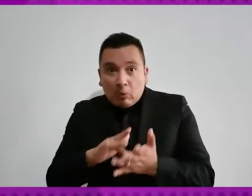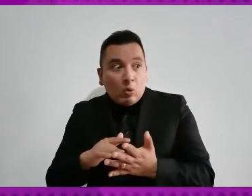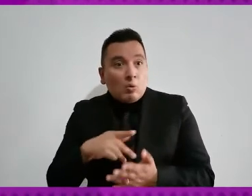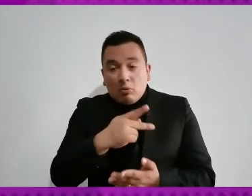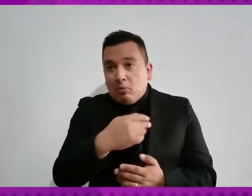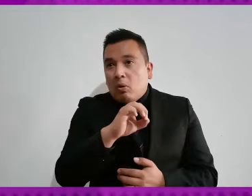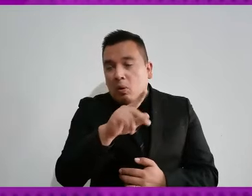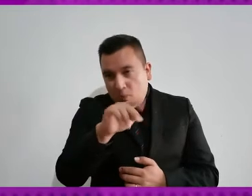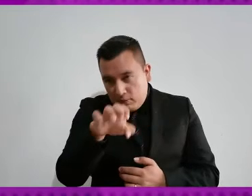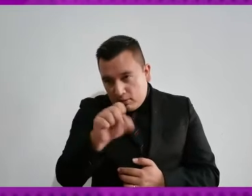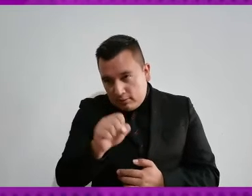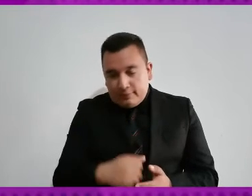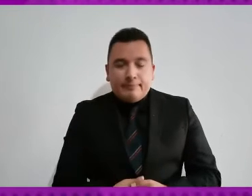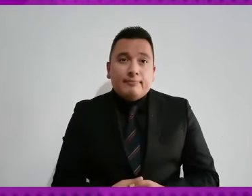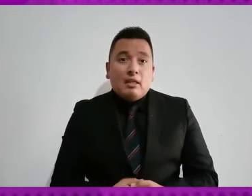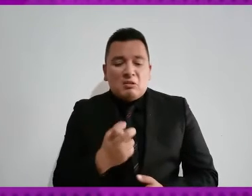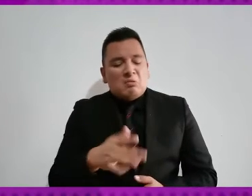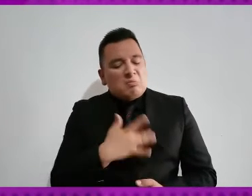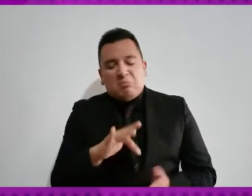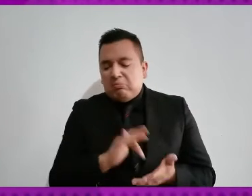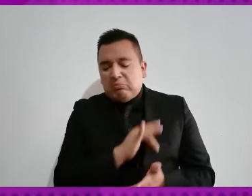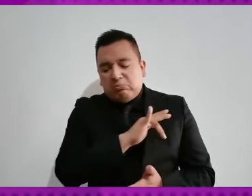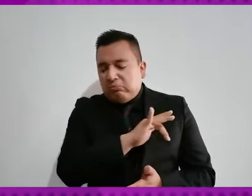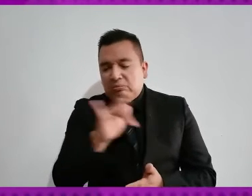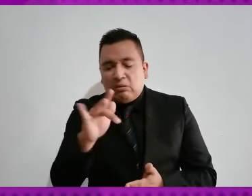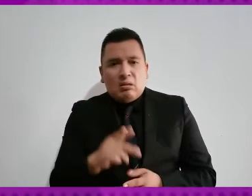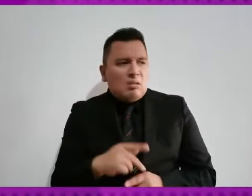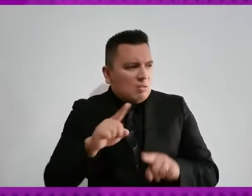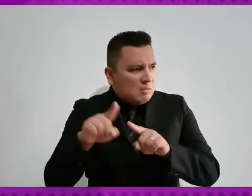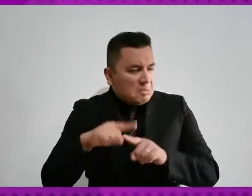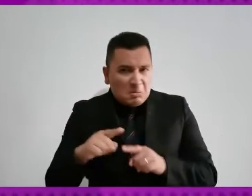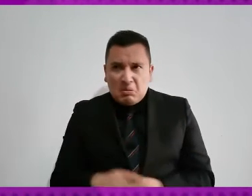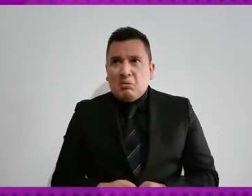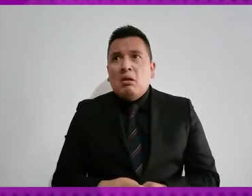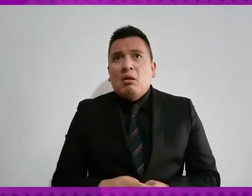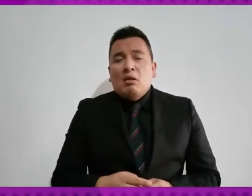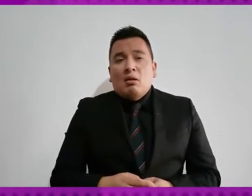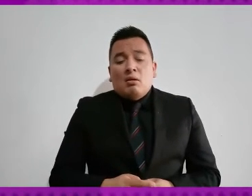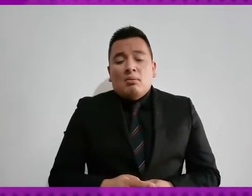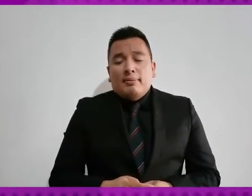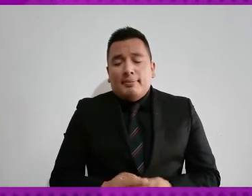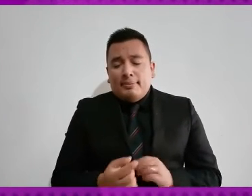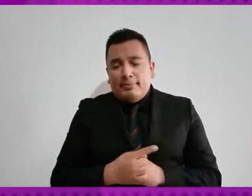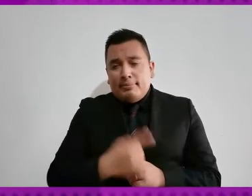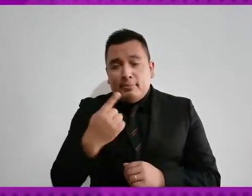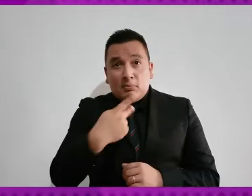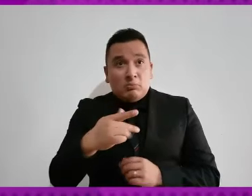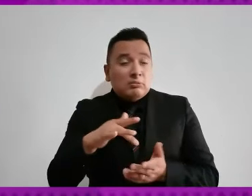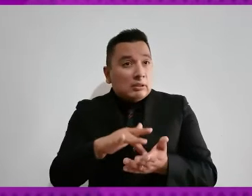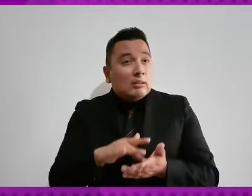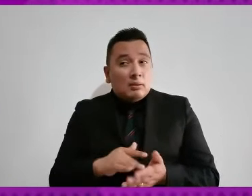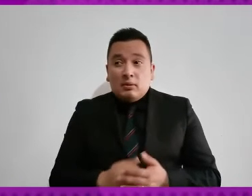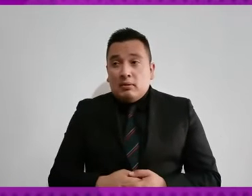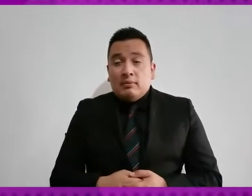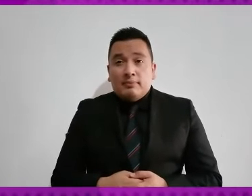los organismos públicos locales. Yo en ese sentido, mi agradecimiento a todos los organismos públicos locales, porque fue posible, insisto,